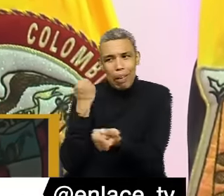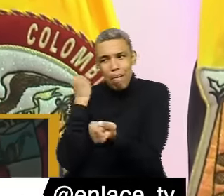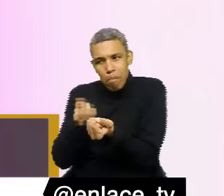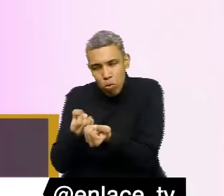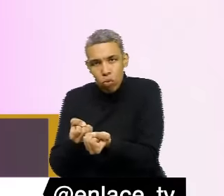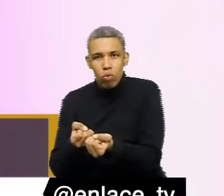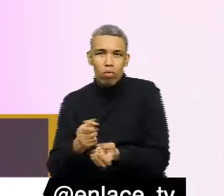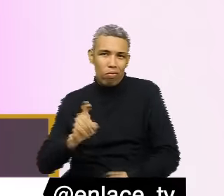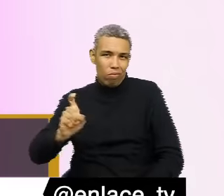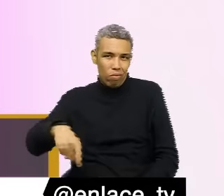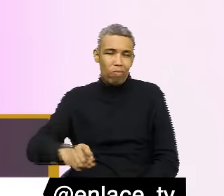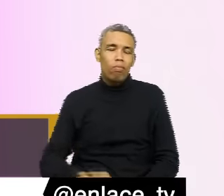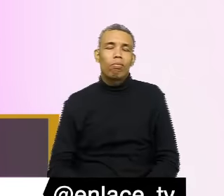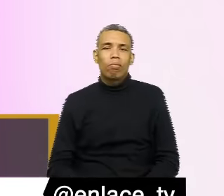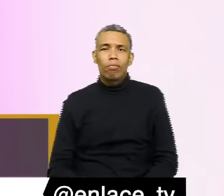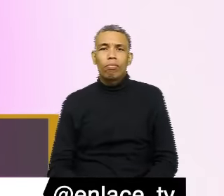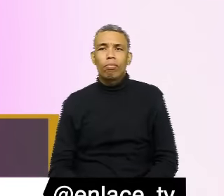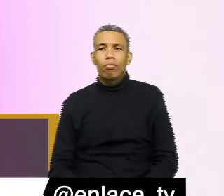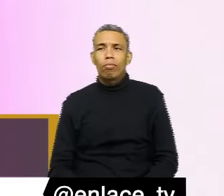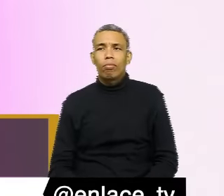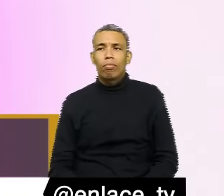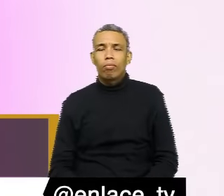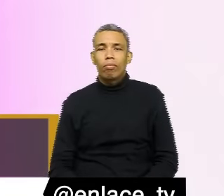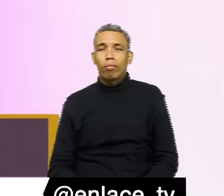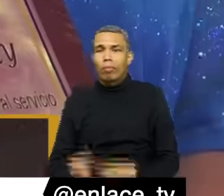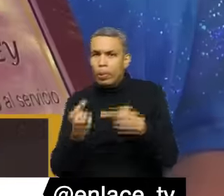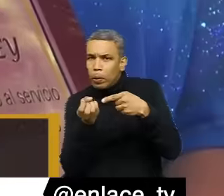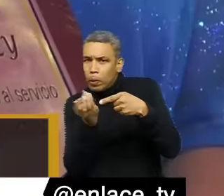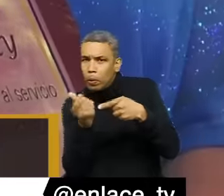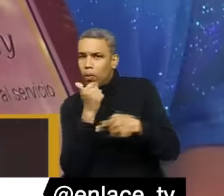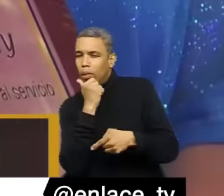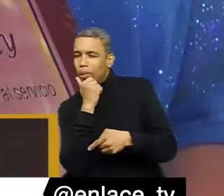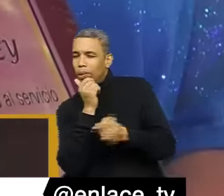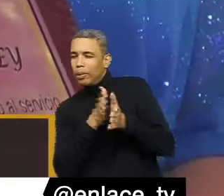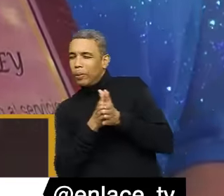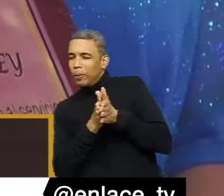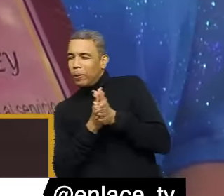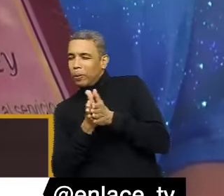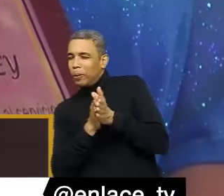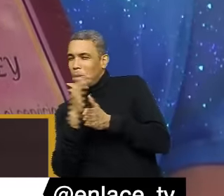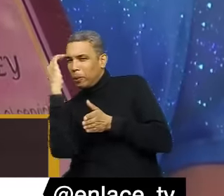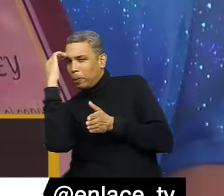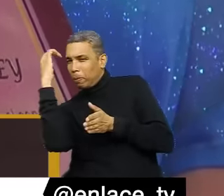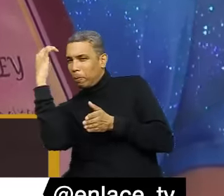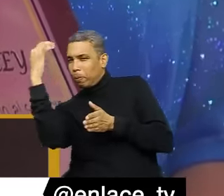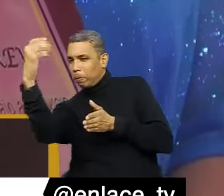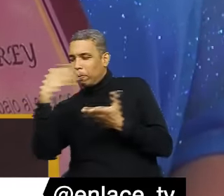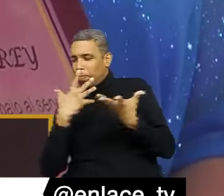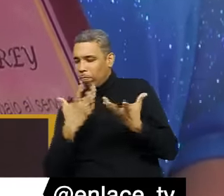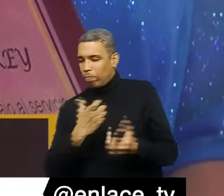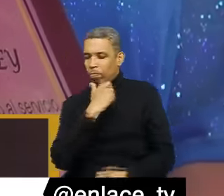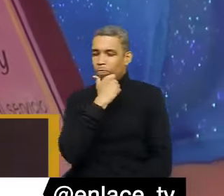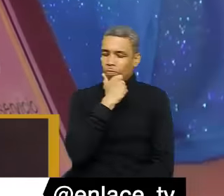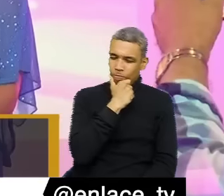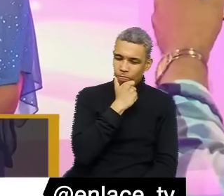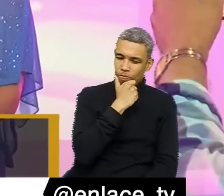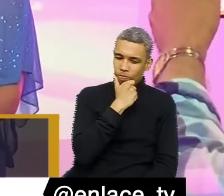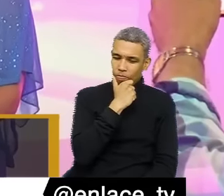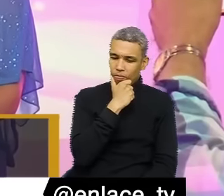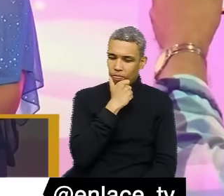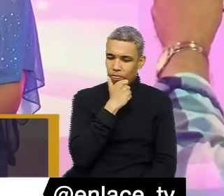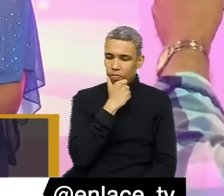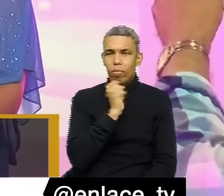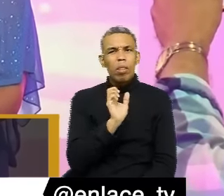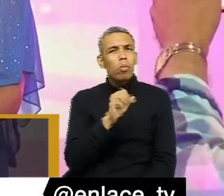verdadero maestro. Dentro de las metas a corto y largo plazo, menciona que sueña con que el sector de la administración municipal, es decir, todas las dependencias